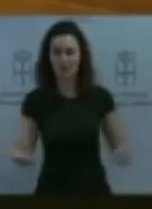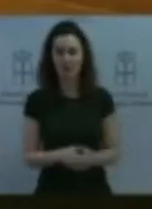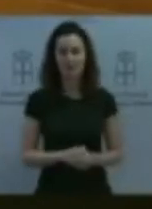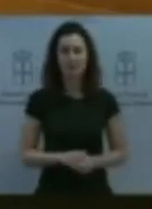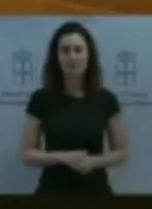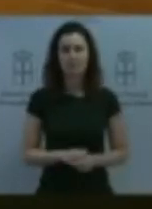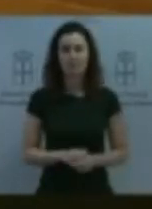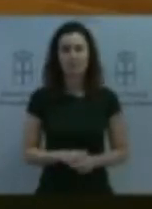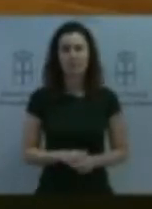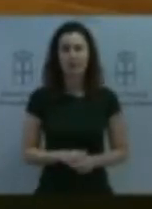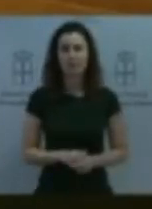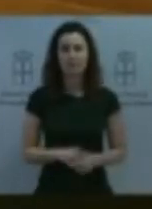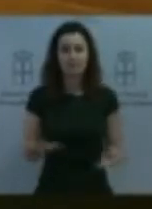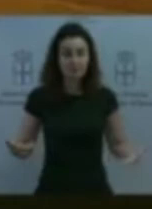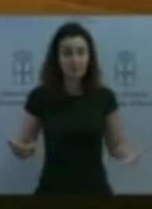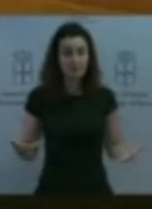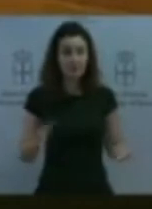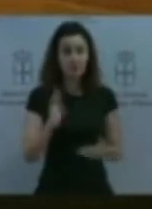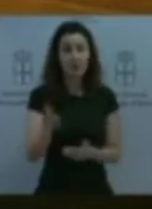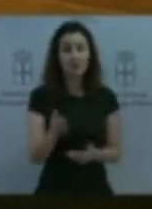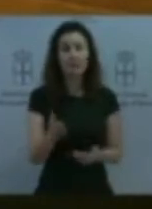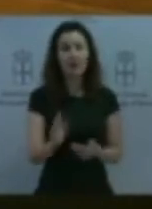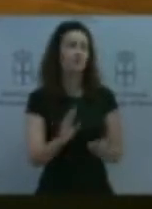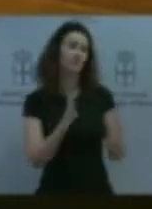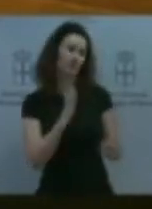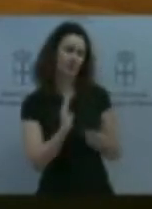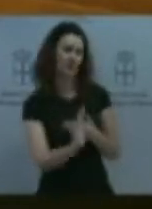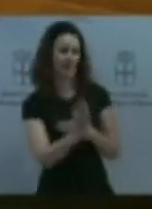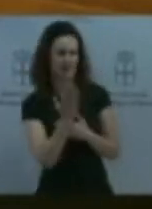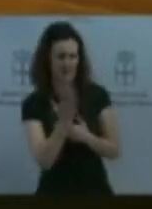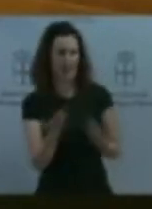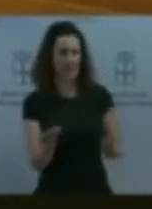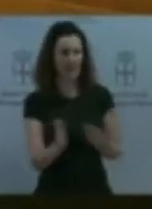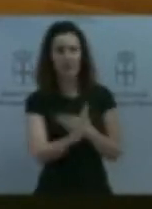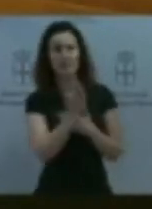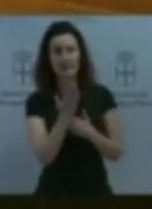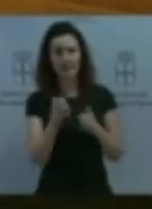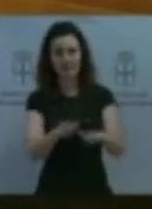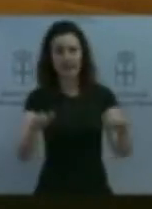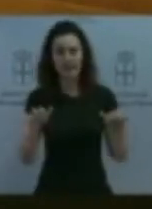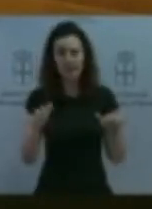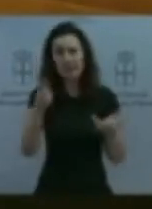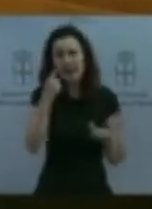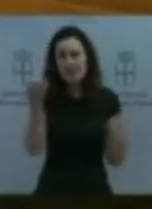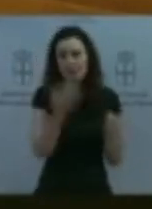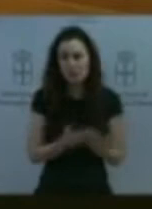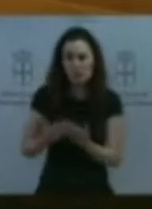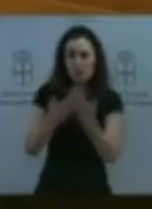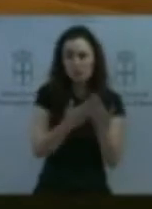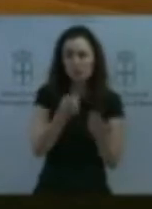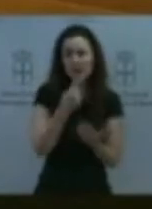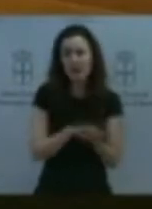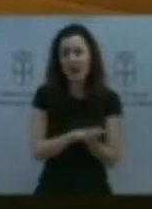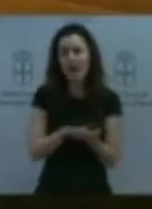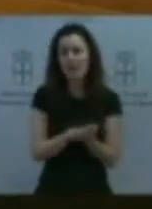repercusiones. Preséntenos usted, o por lo menos presente en esta Cámara, si puede ser, todos esos estudios que dicen que están haciendo y, sobre todo, estudios longitudinales.